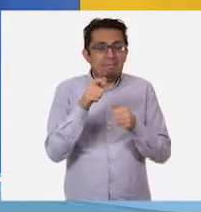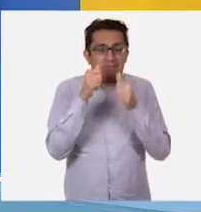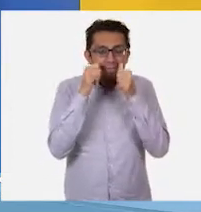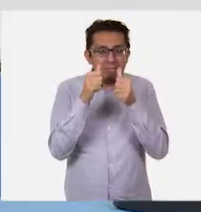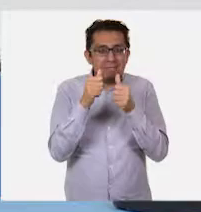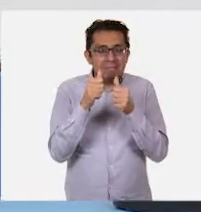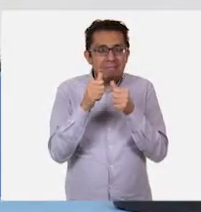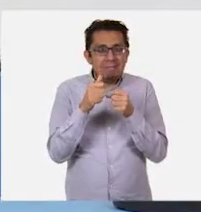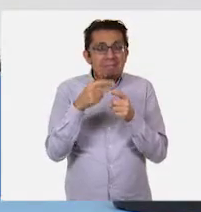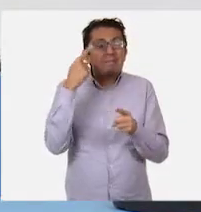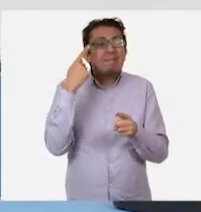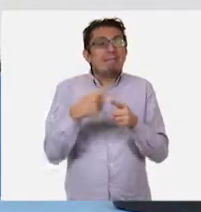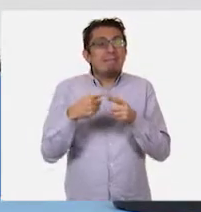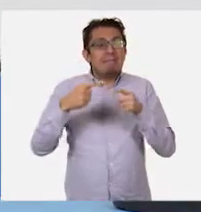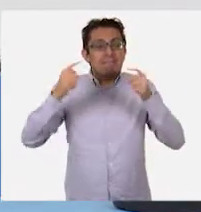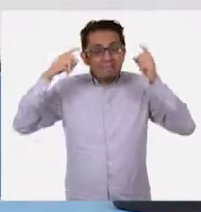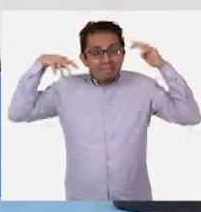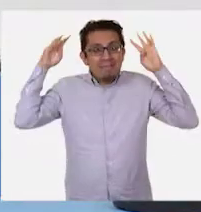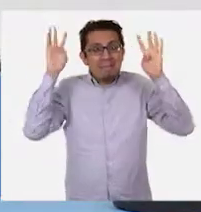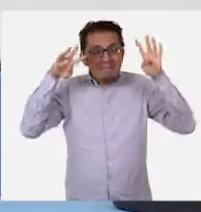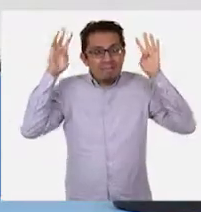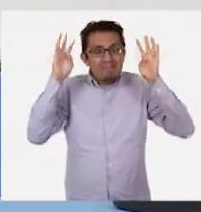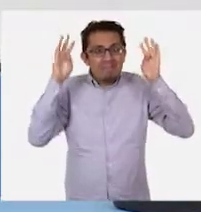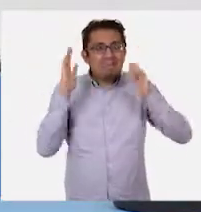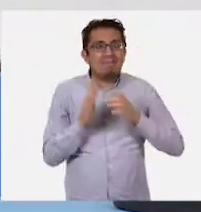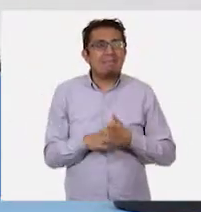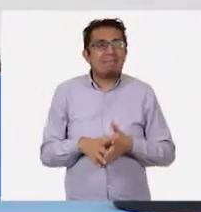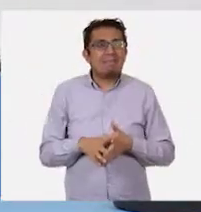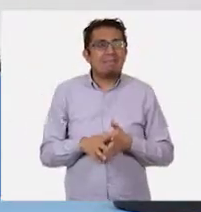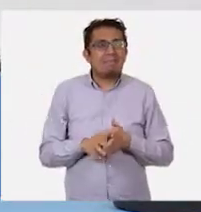Ajo Listo! ¡Hola!